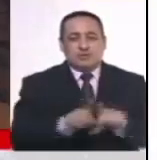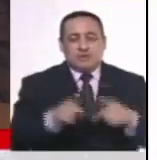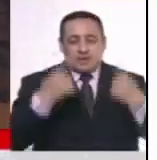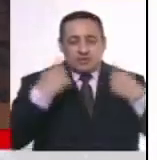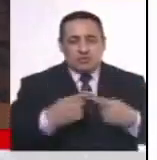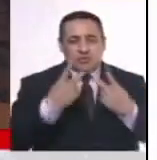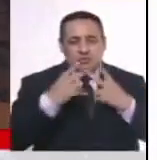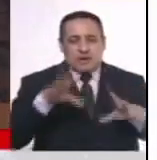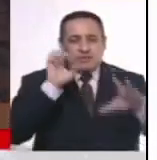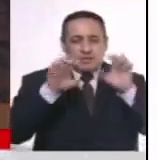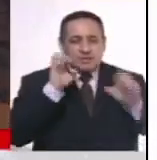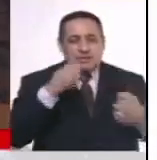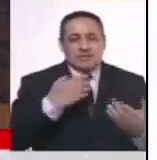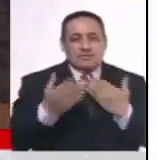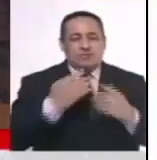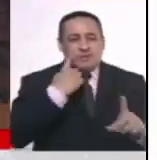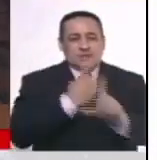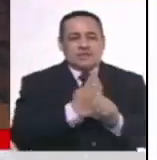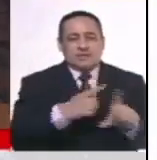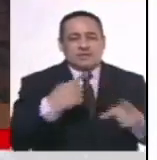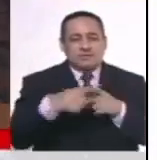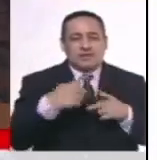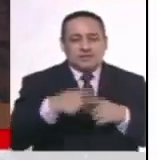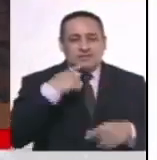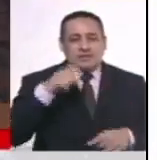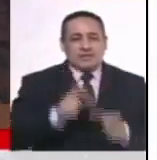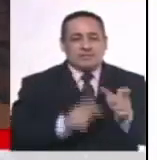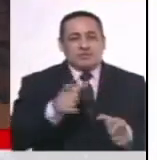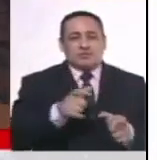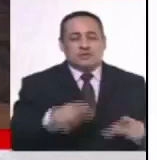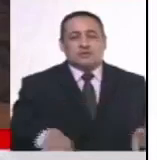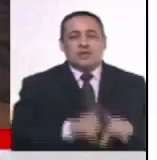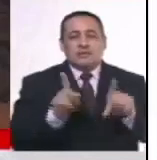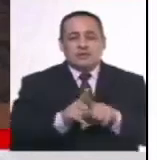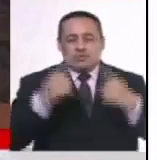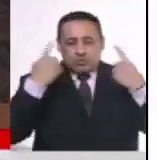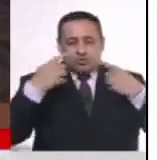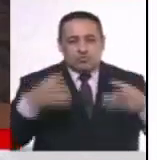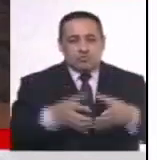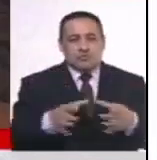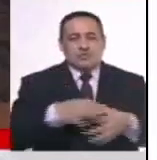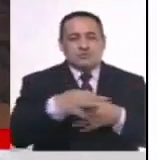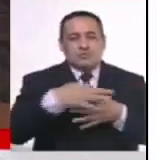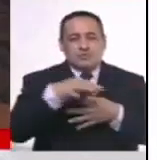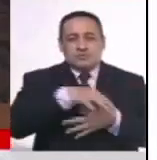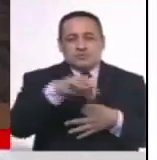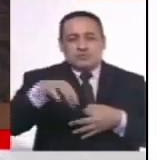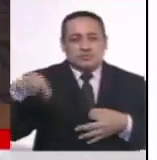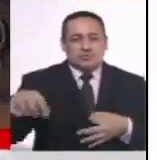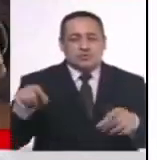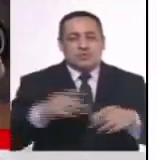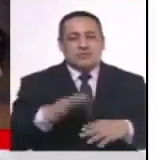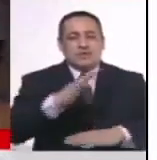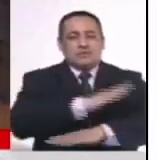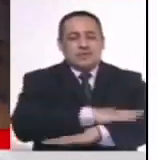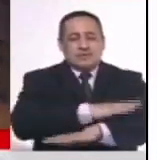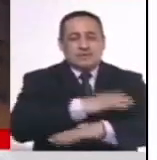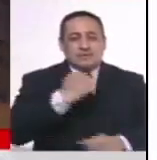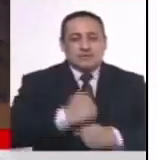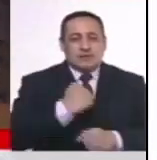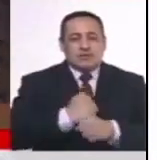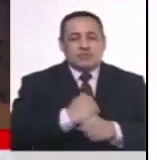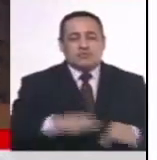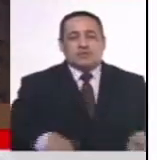finalidad de recoger de manera directa las demandas de la población, concesiones descentralizadas, mesas de